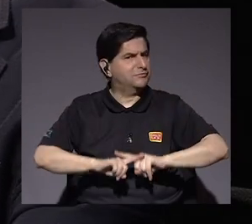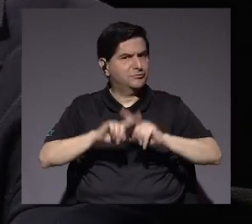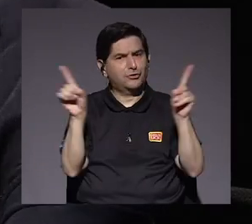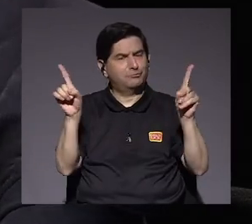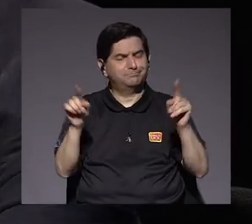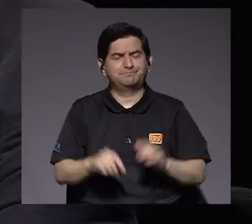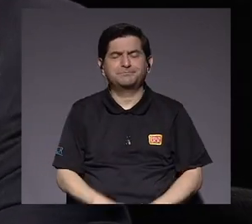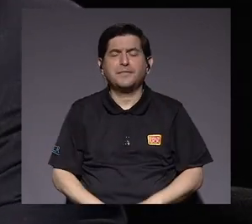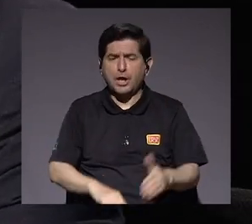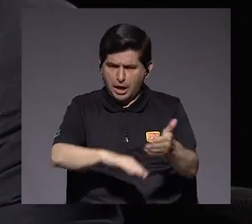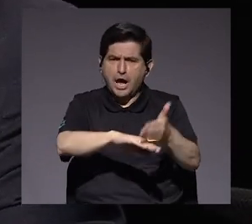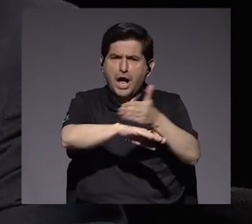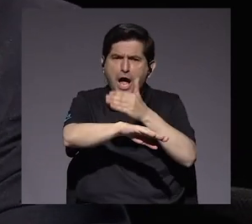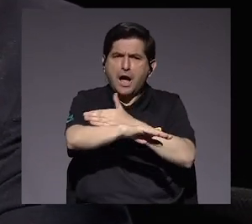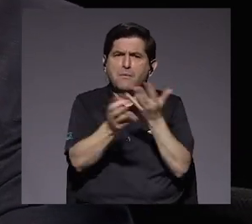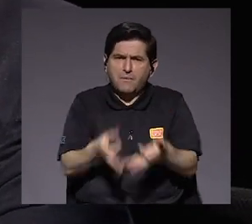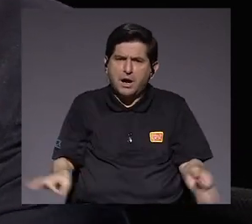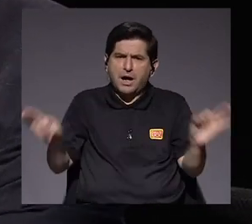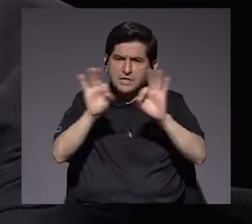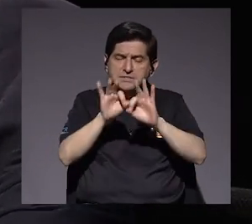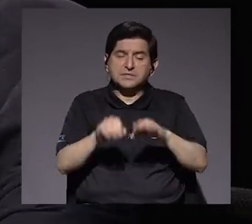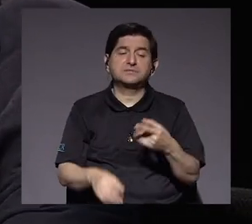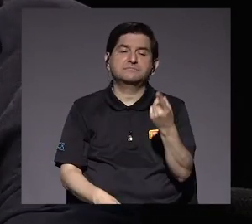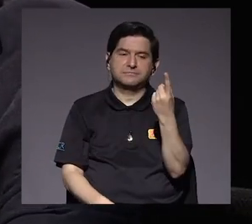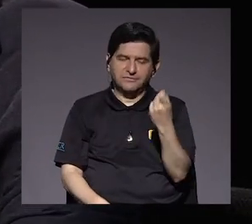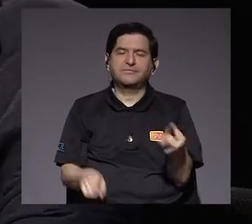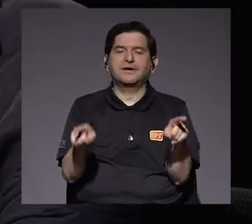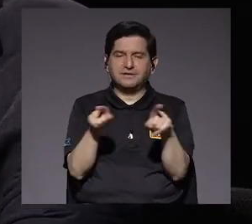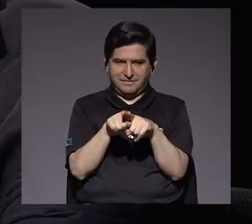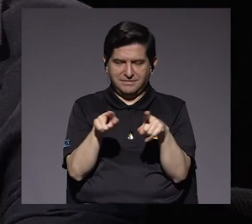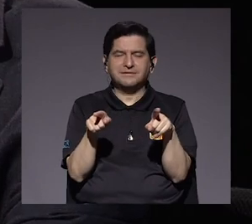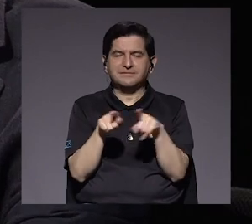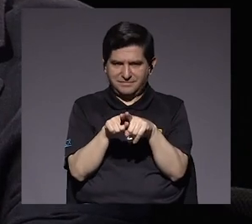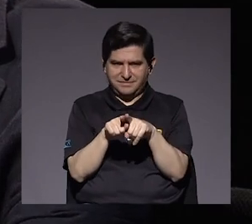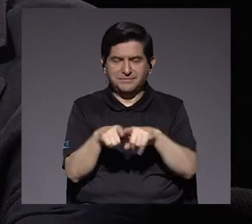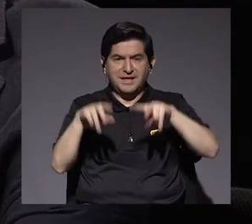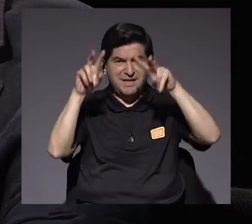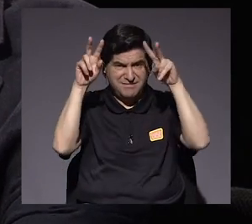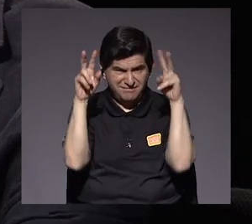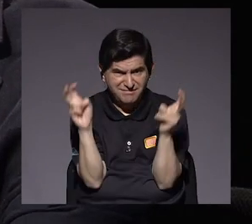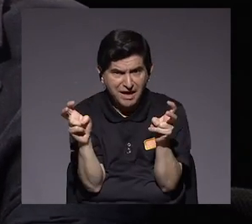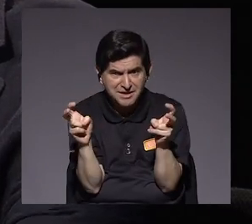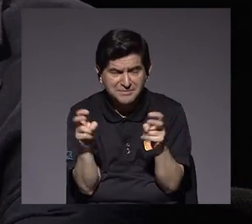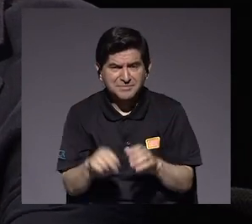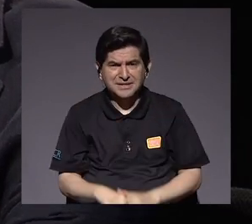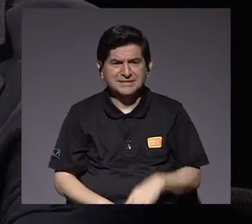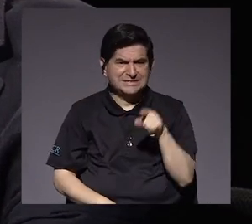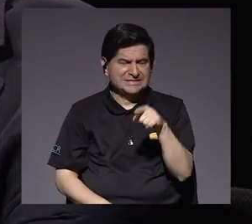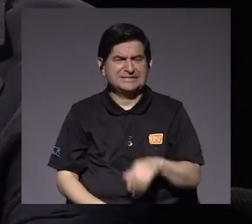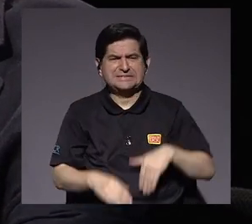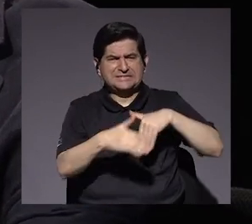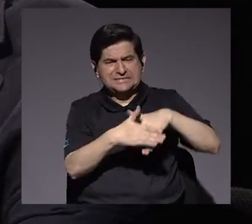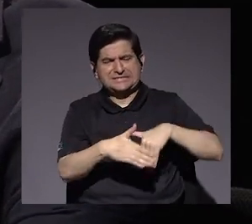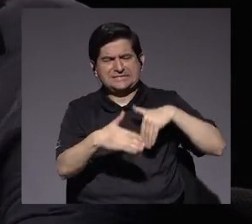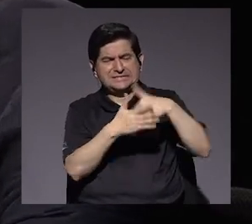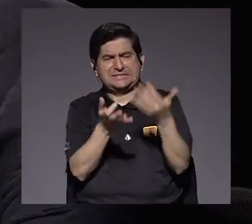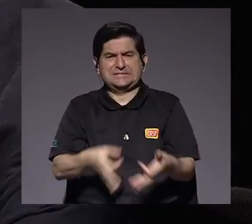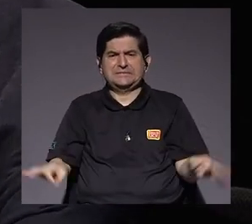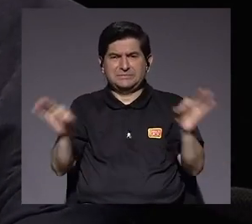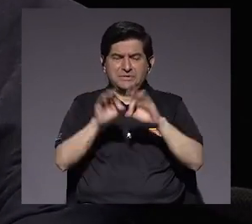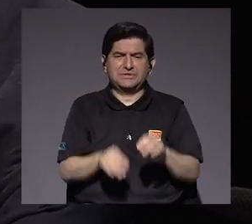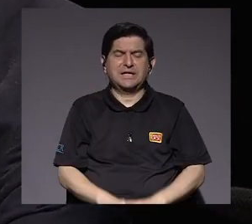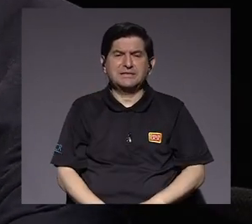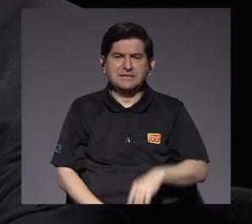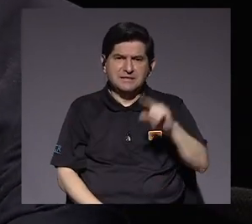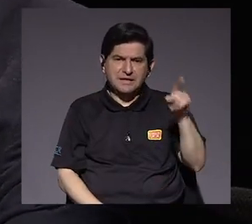qué ser diferente. De nuevo, hay avances muy importantes, hay falencias, hay, digamos, temas que todavía siguen siendo un escollo importante. Bueno,